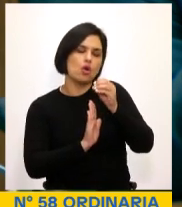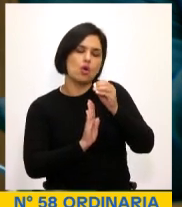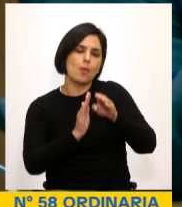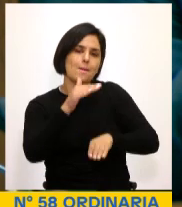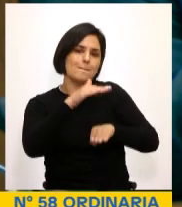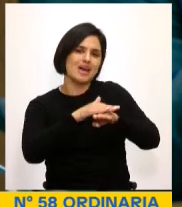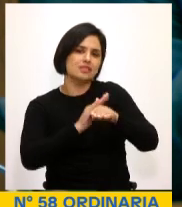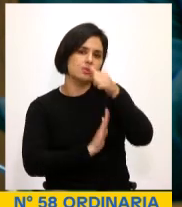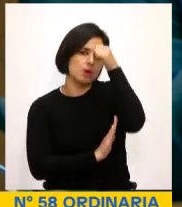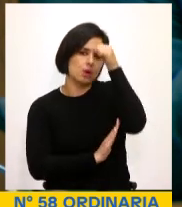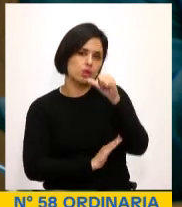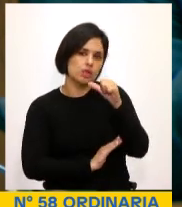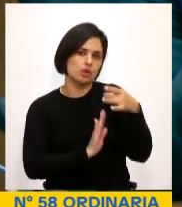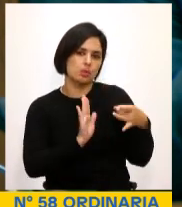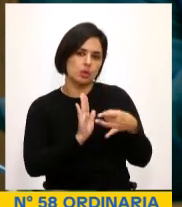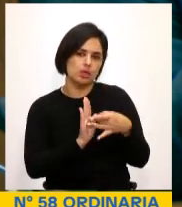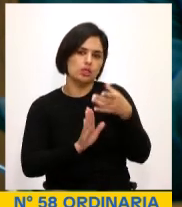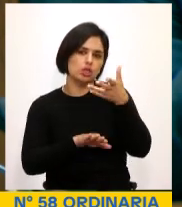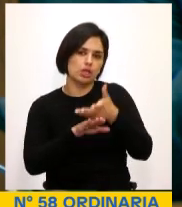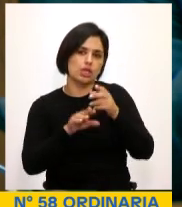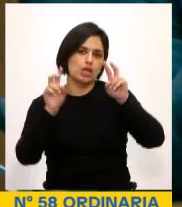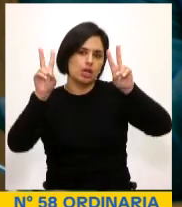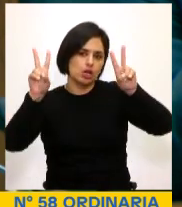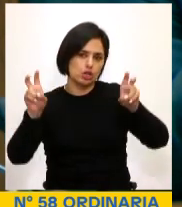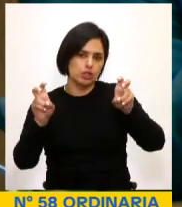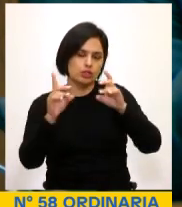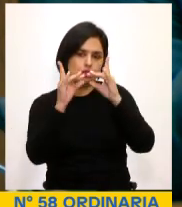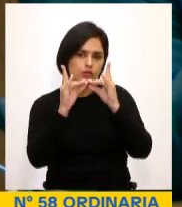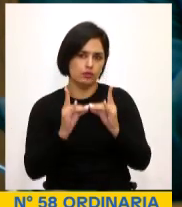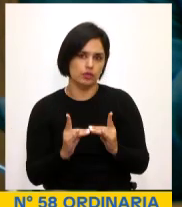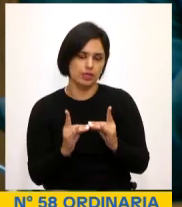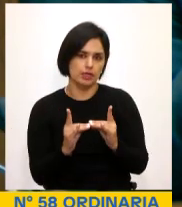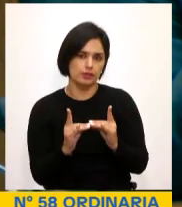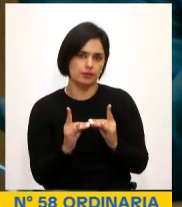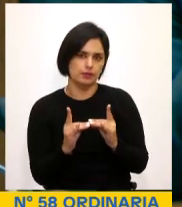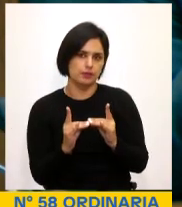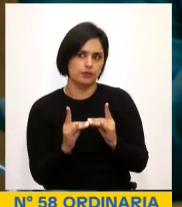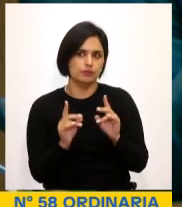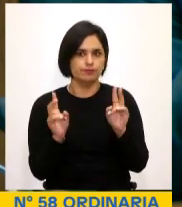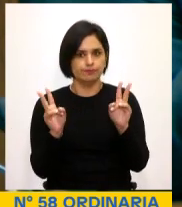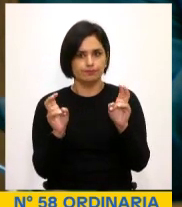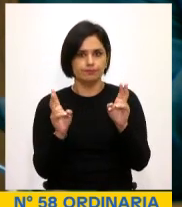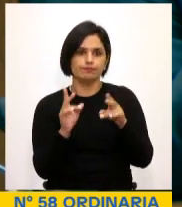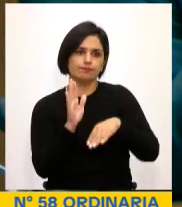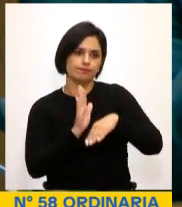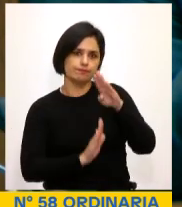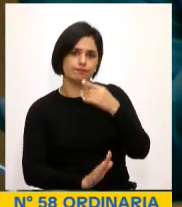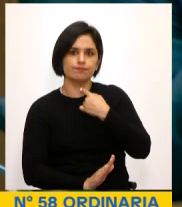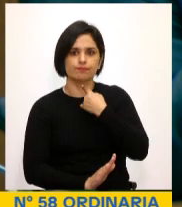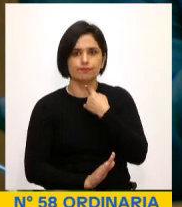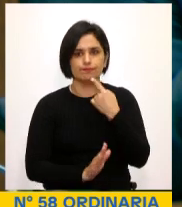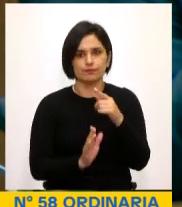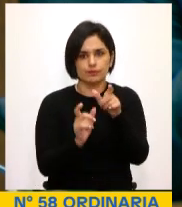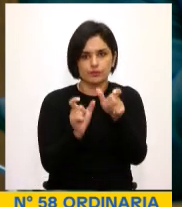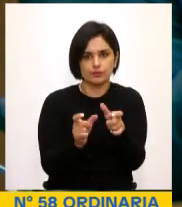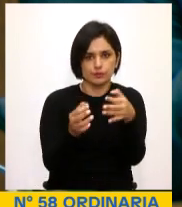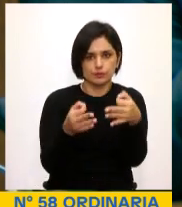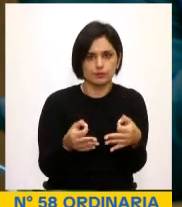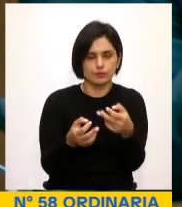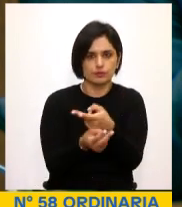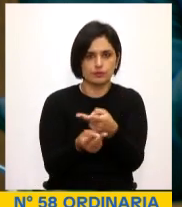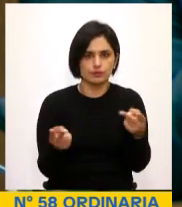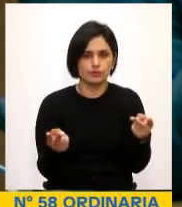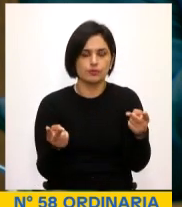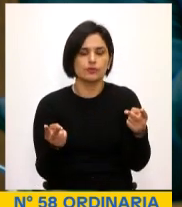las penas para los delitos cometidos en el contexto de toos Funerales considerando Se supone una mayor afectación al orden y la seguridad pública